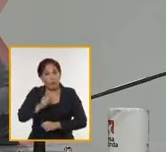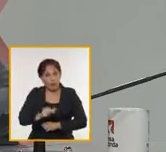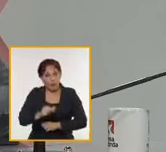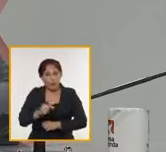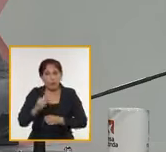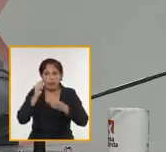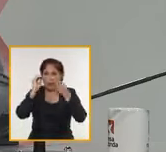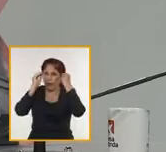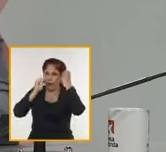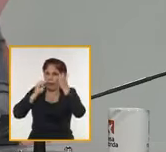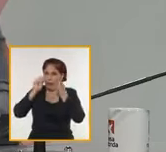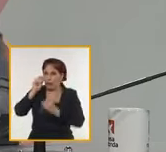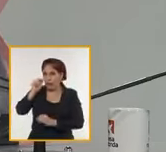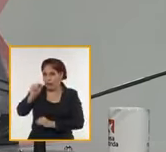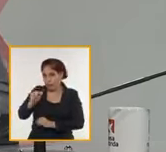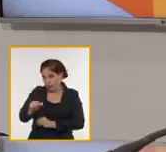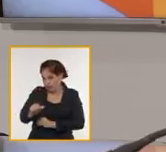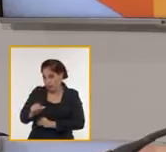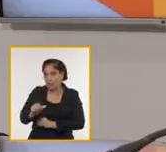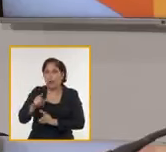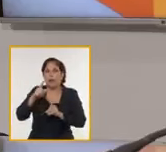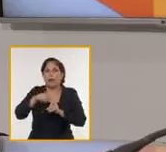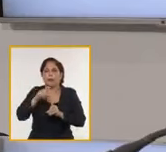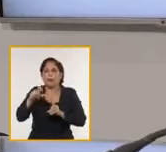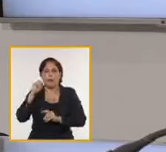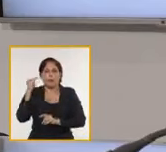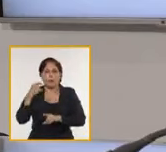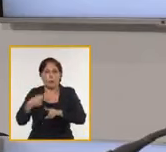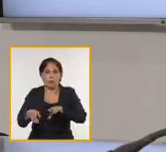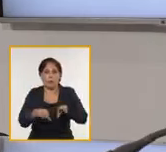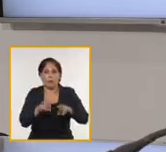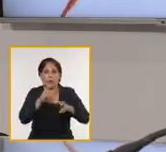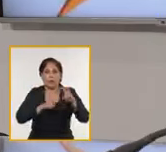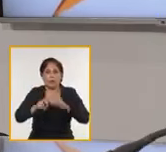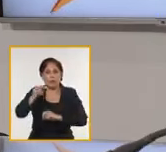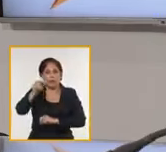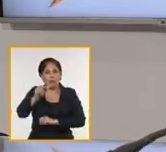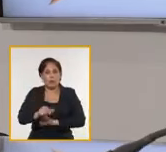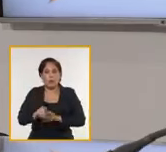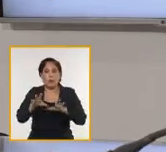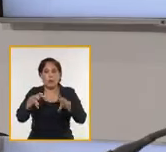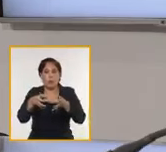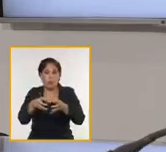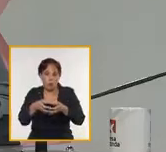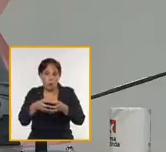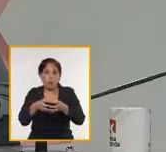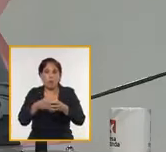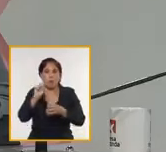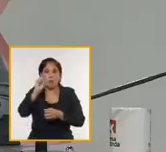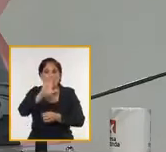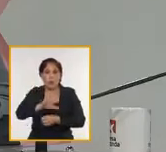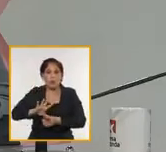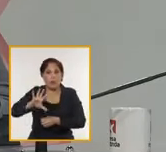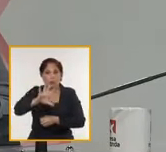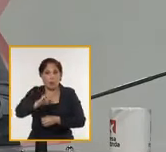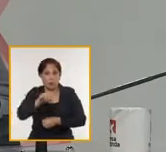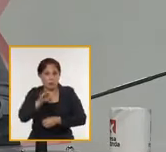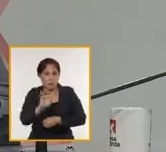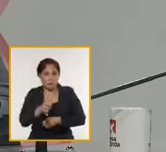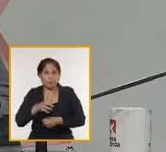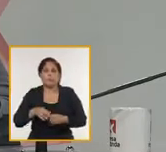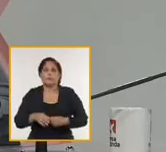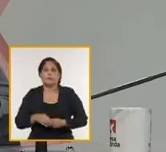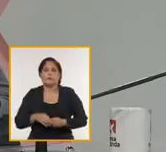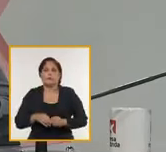y también el máster en Ciencias Eduardo Regalado Florido, investigador del equipo de Asia y Oceanía